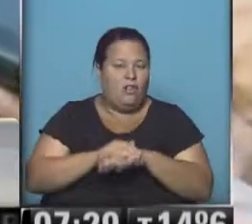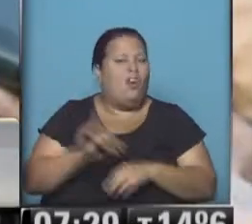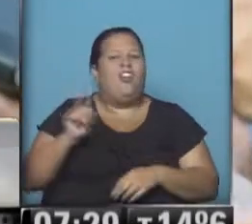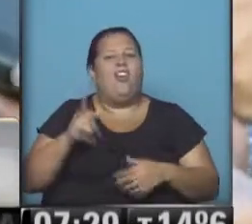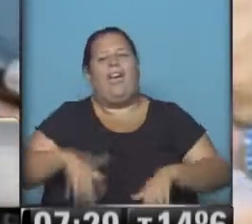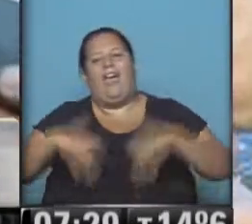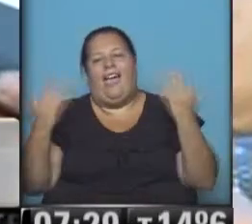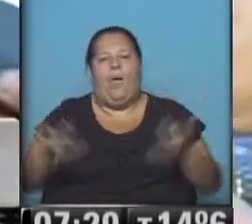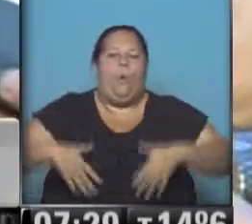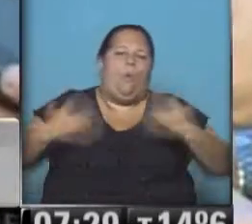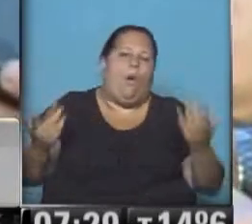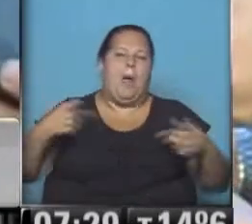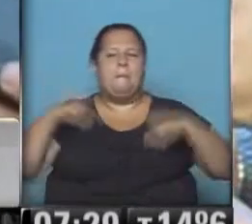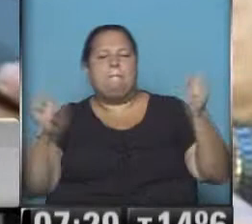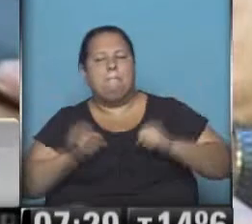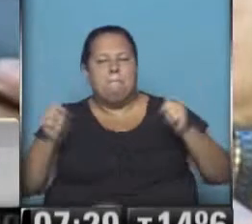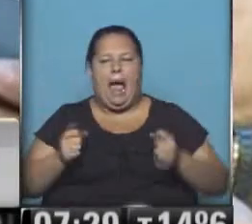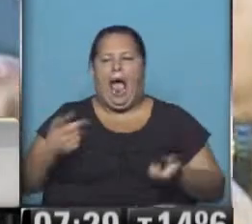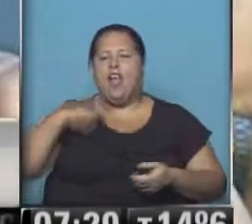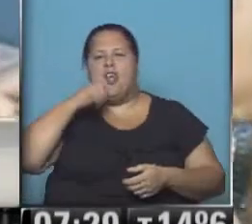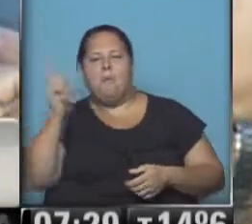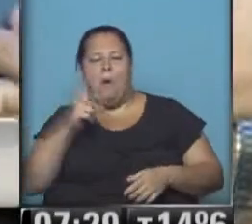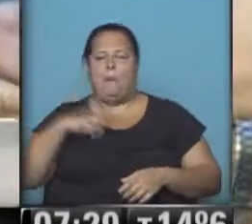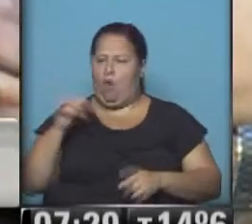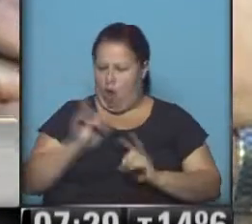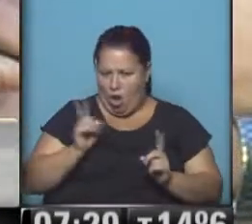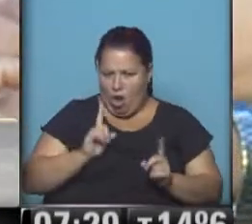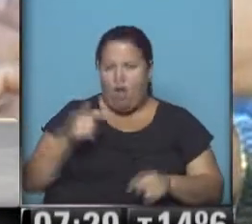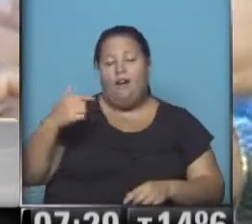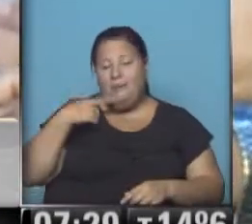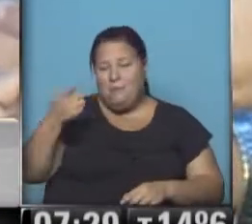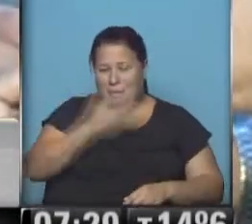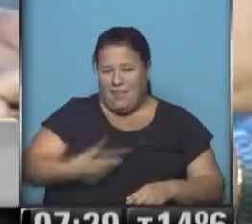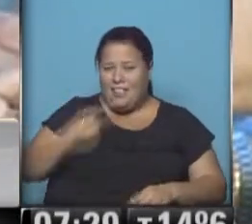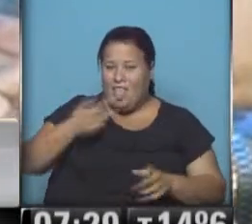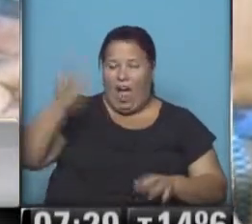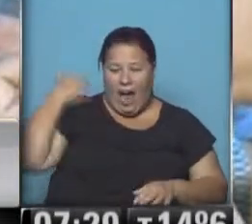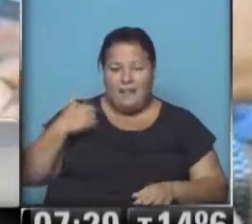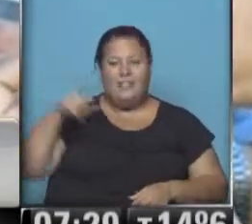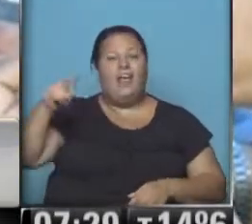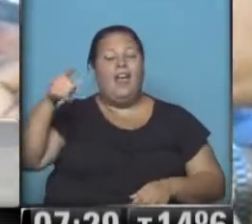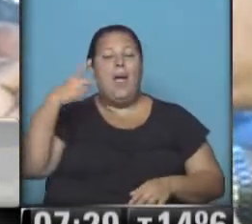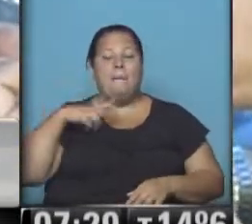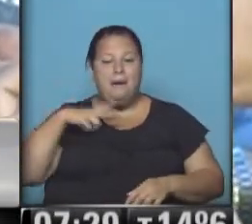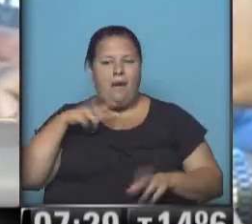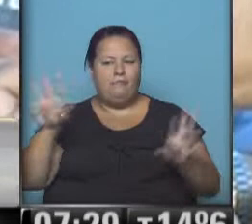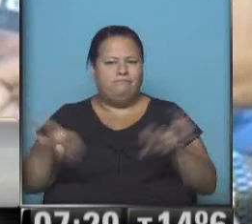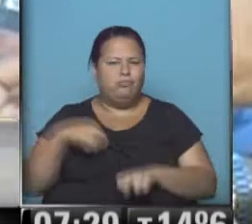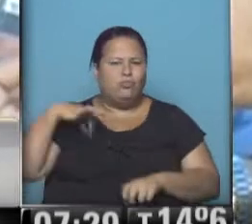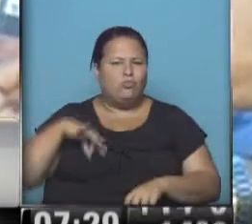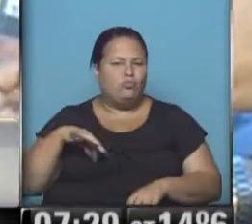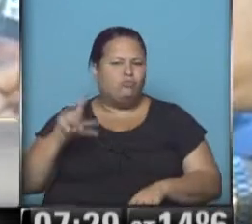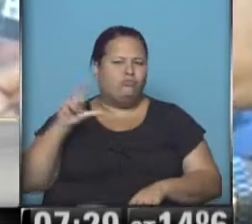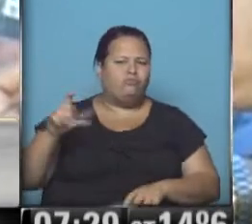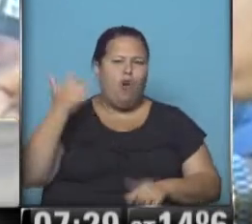porque somos unos malos y no nos gusta que estén los privados. No, lo dijo la presidenta el otro día, se llevaban unos sueldos fenomenales y